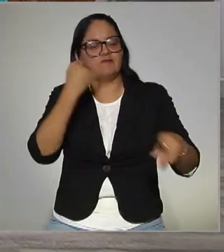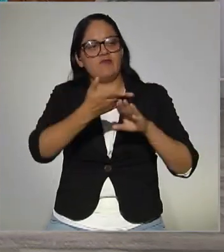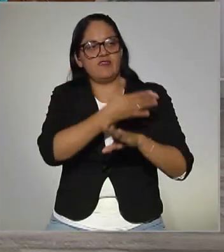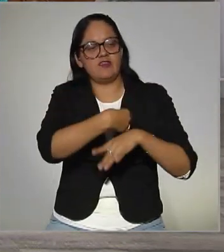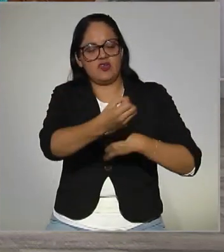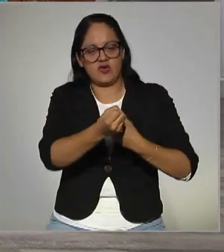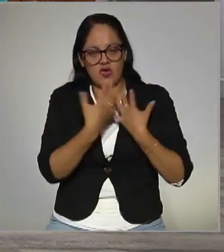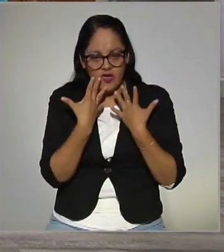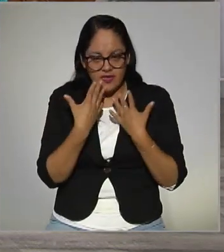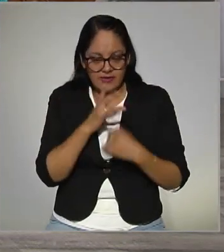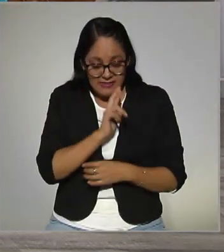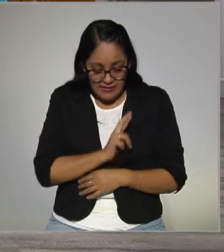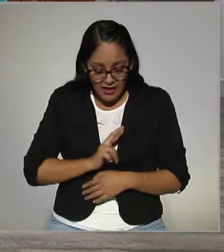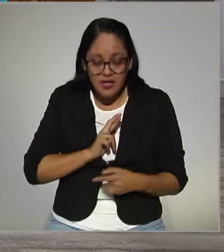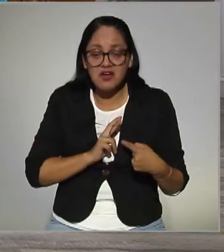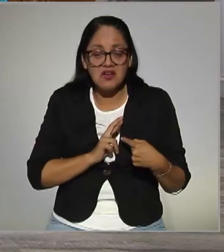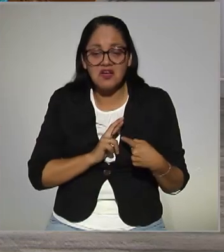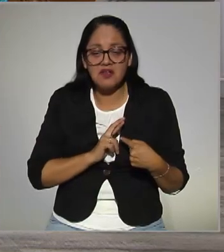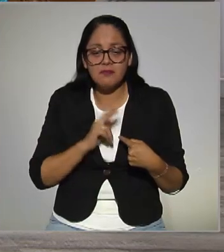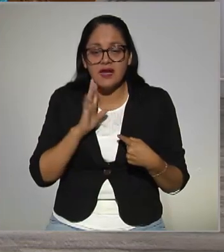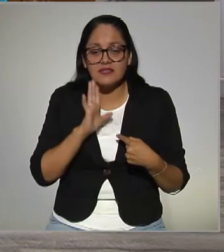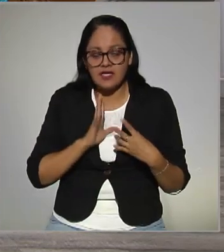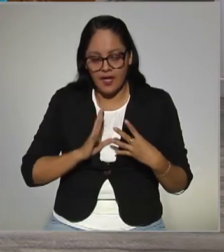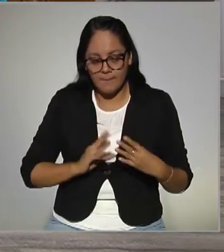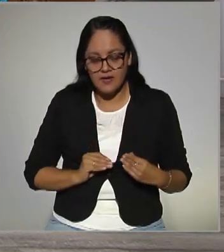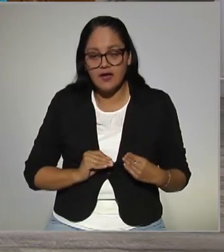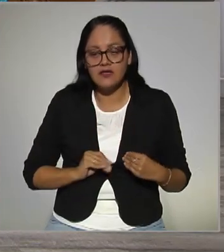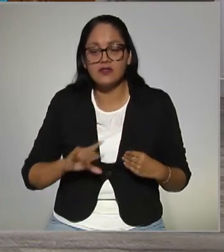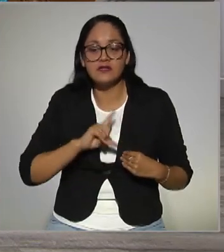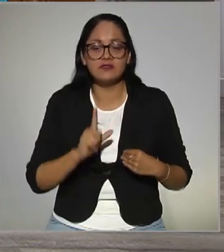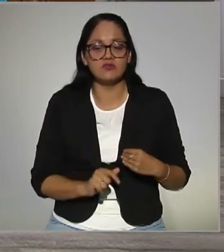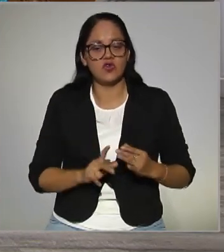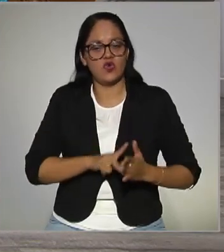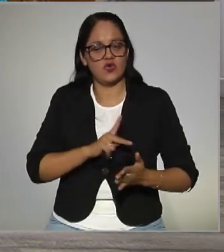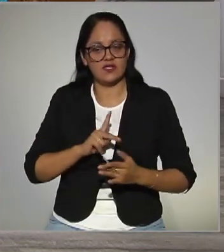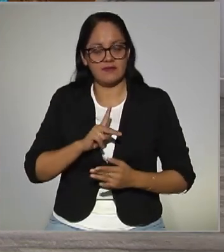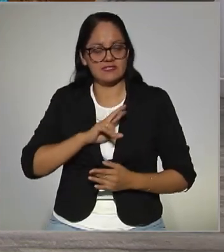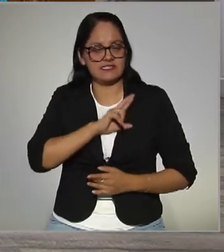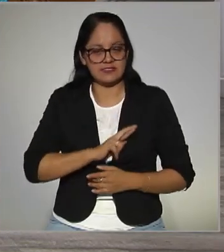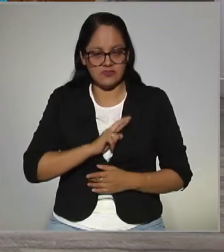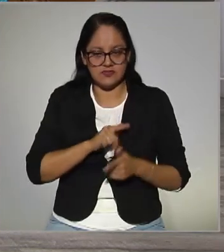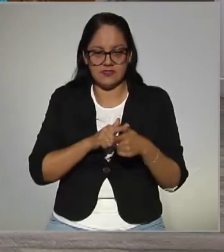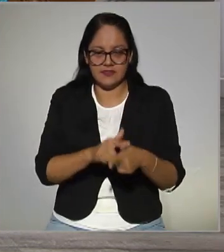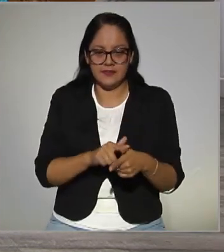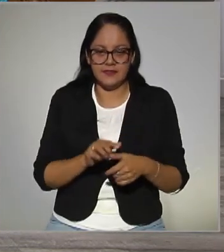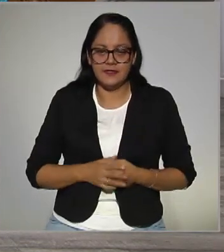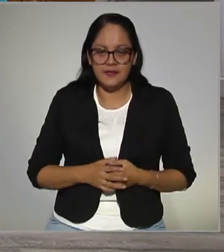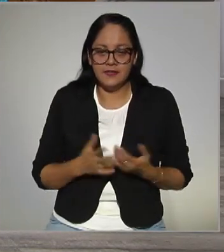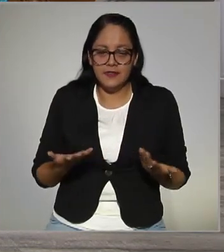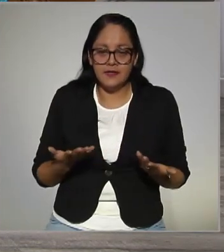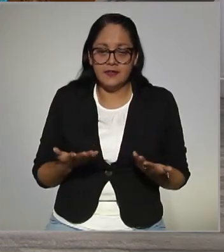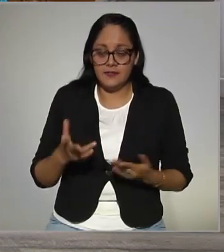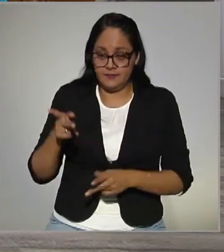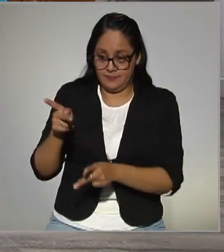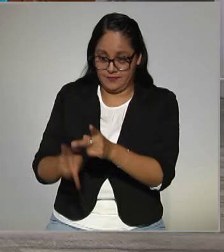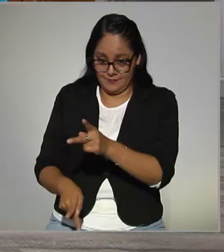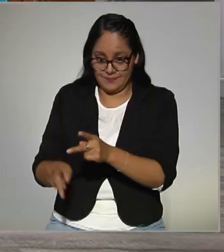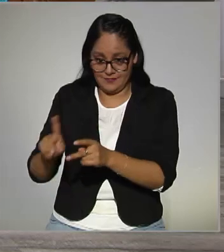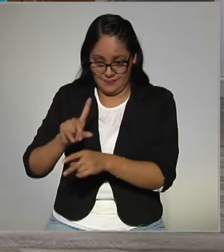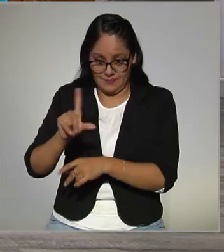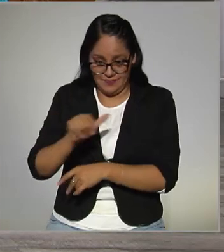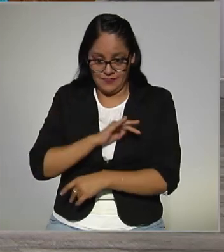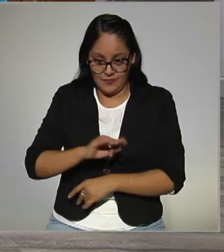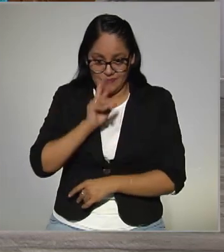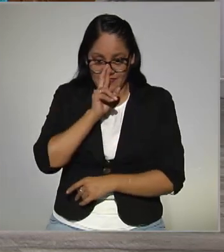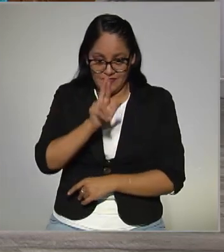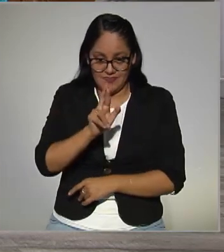de pequeños. El rencor solo estaba dormido. Pues sí, sobre todo hablábamos de los vínculos. ¿Te parece si respondemos claro.